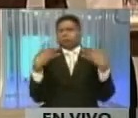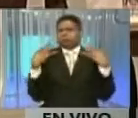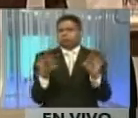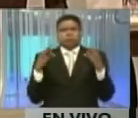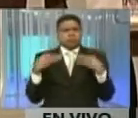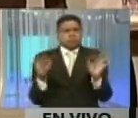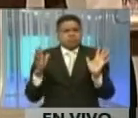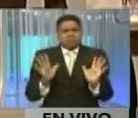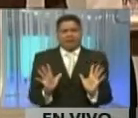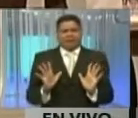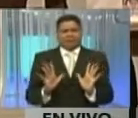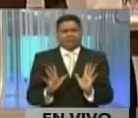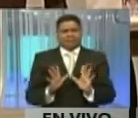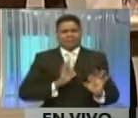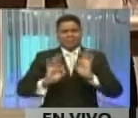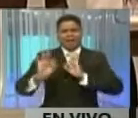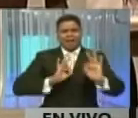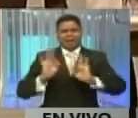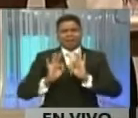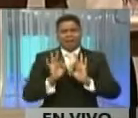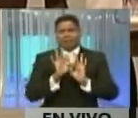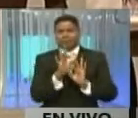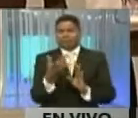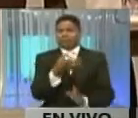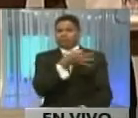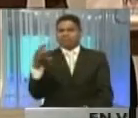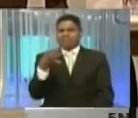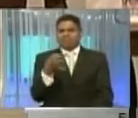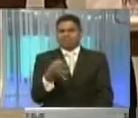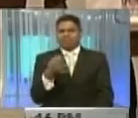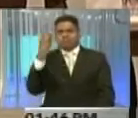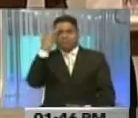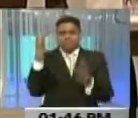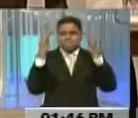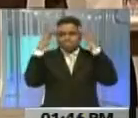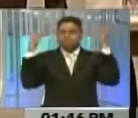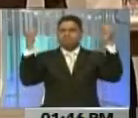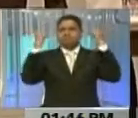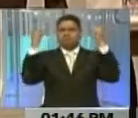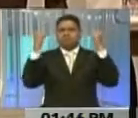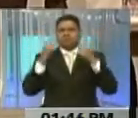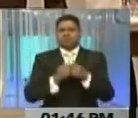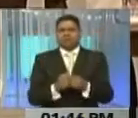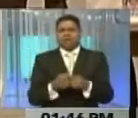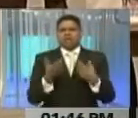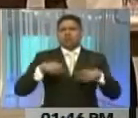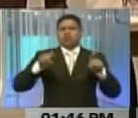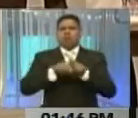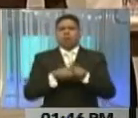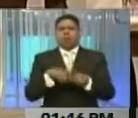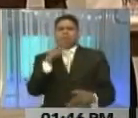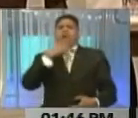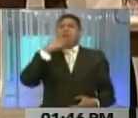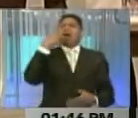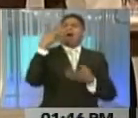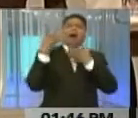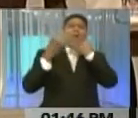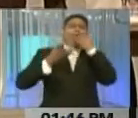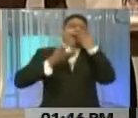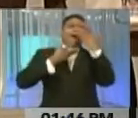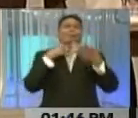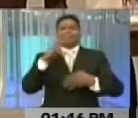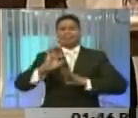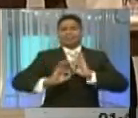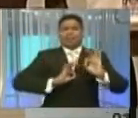una función teatral de alta calidad aquí en el Teatro Nacional, una zarzuela en el Teatro Municipal, escuchar